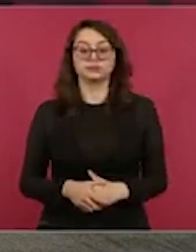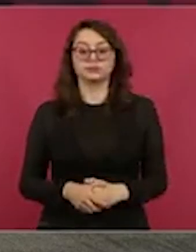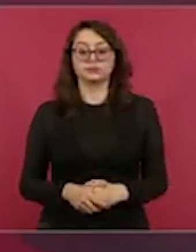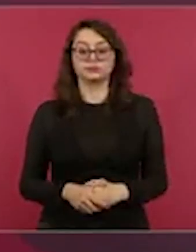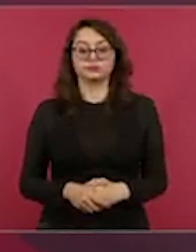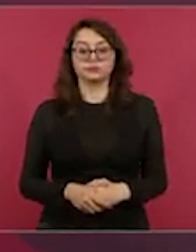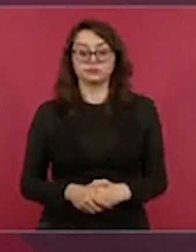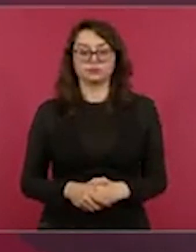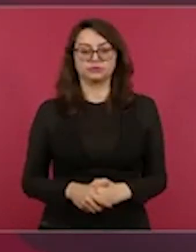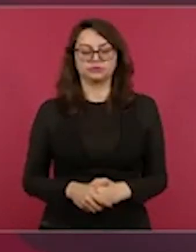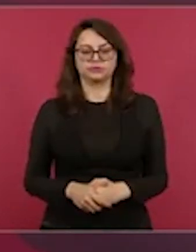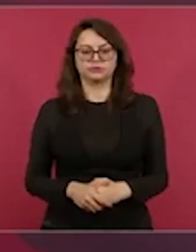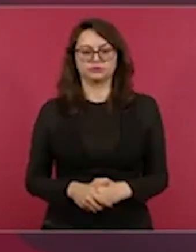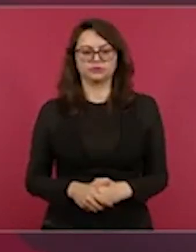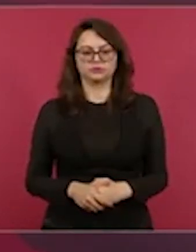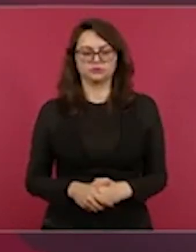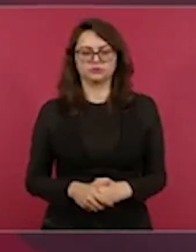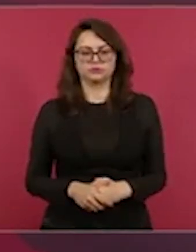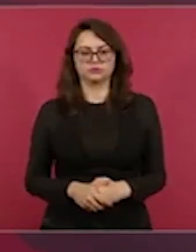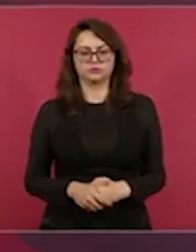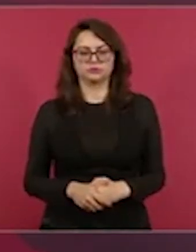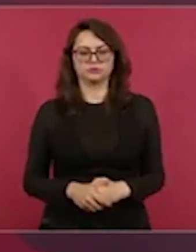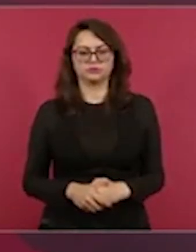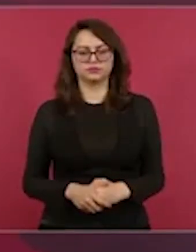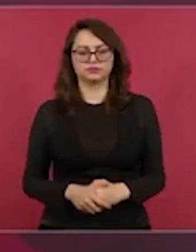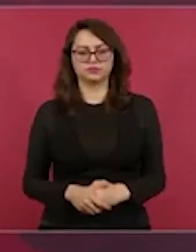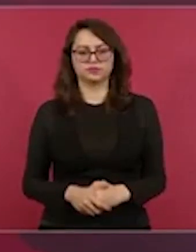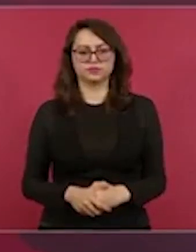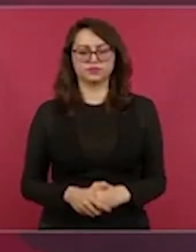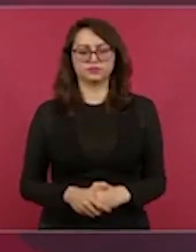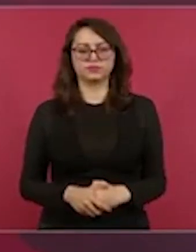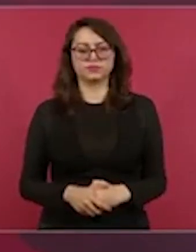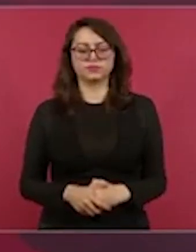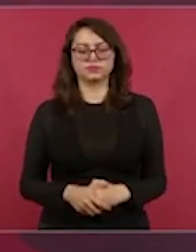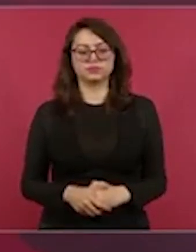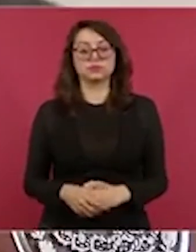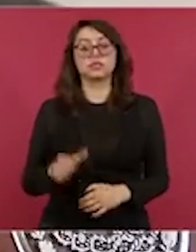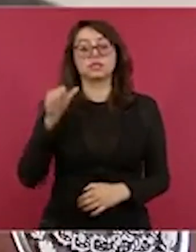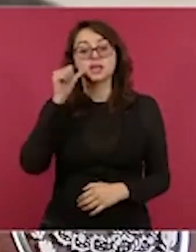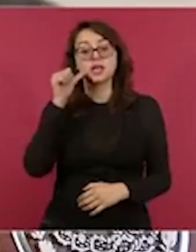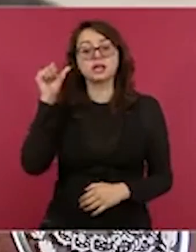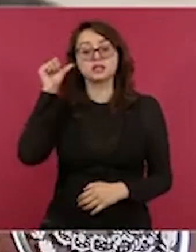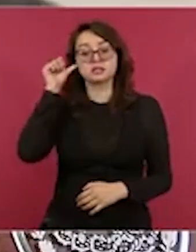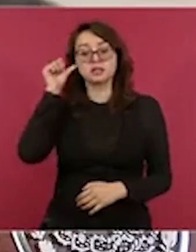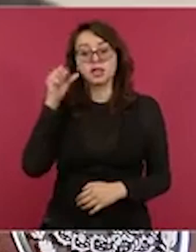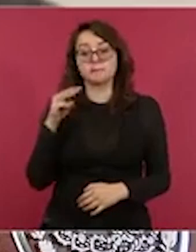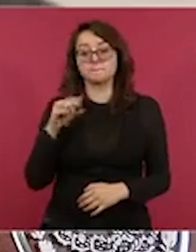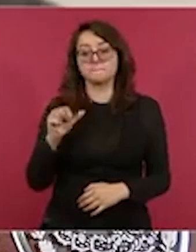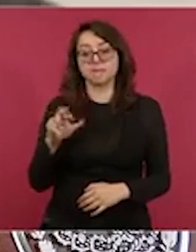íbamos a invitar, estuvo con nosotros ayer María Elena